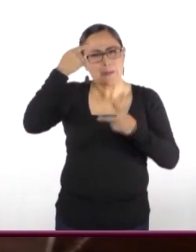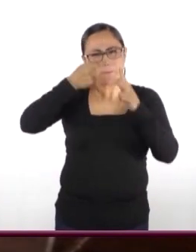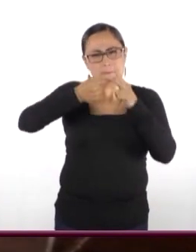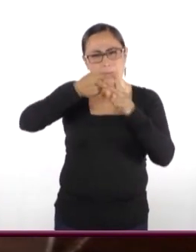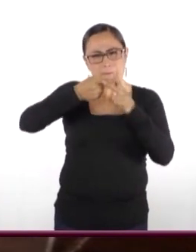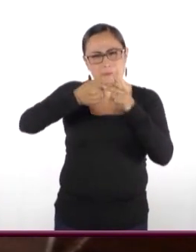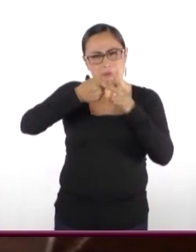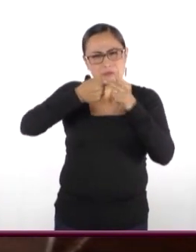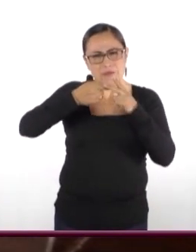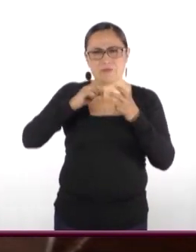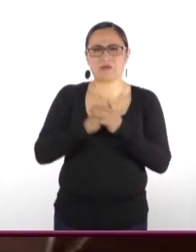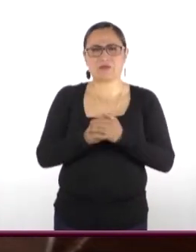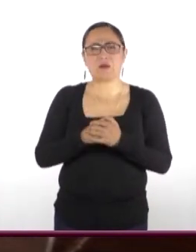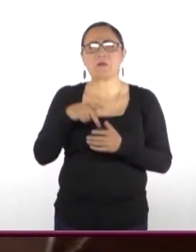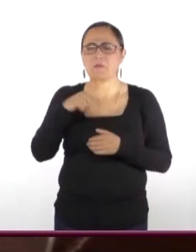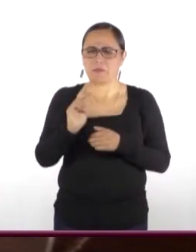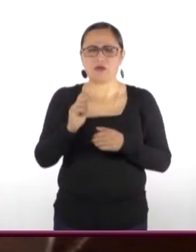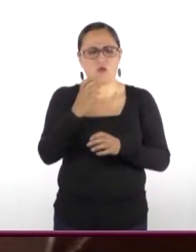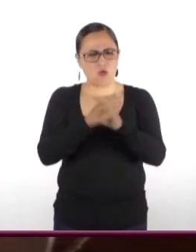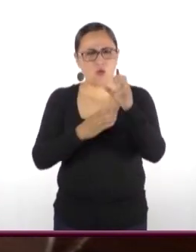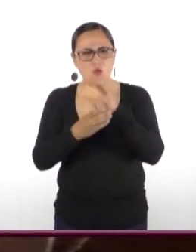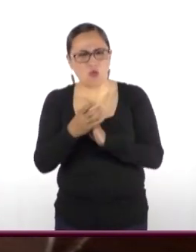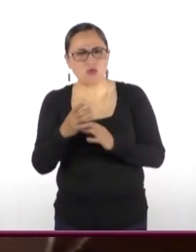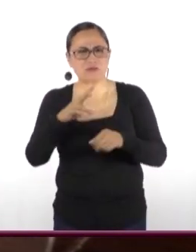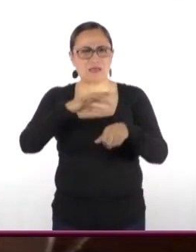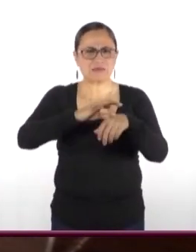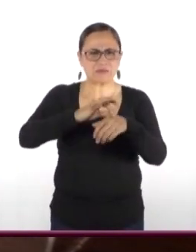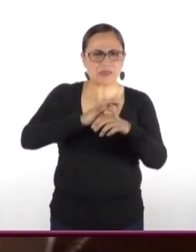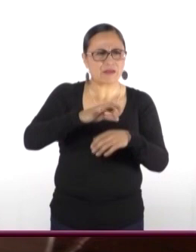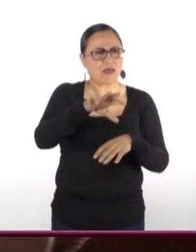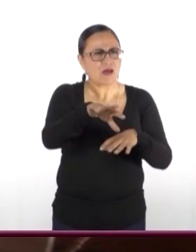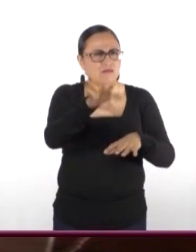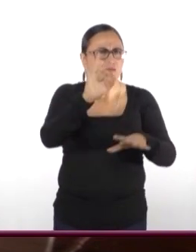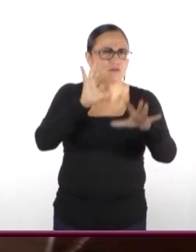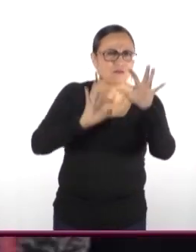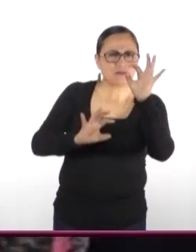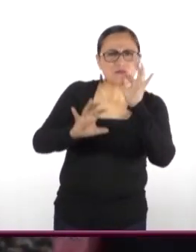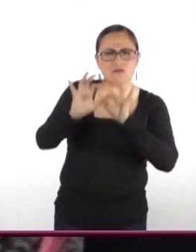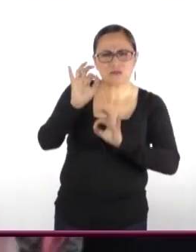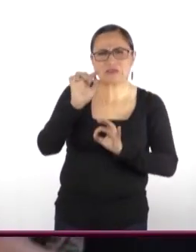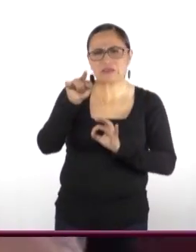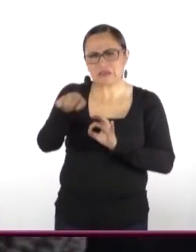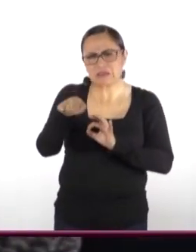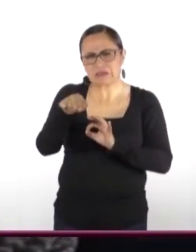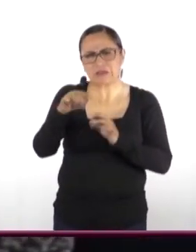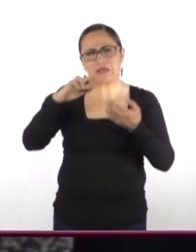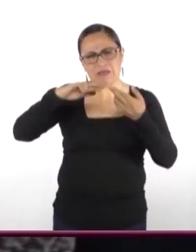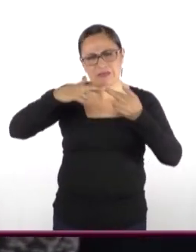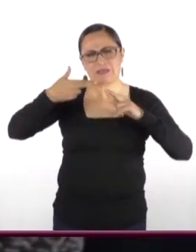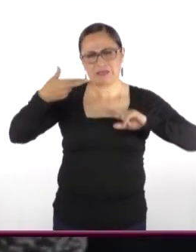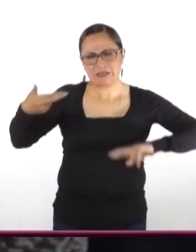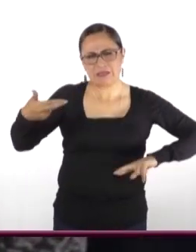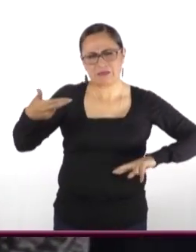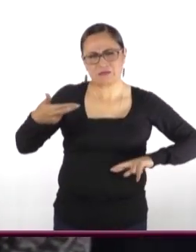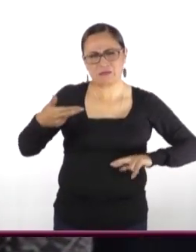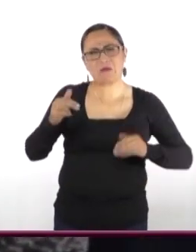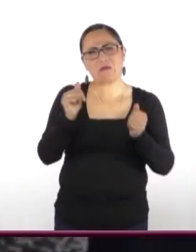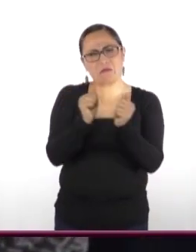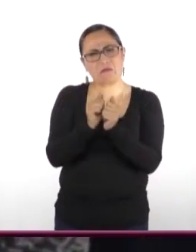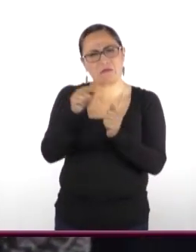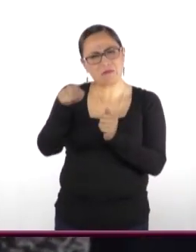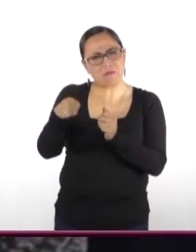pensamiento matemático, al elegir ciertos aspectos de la realidad, esa realidad está relacionada